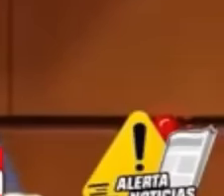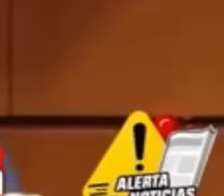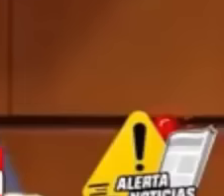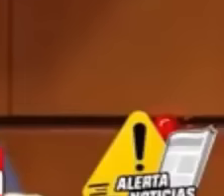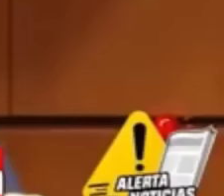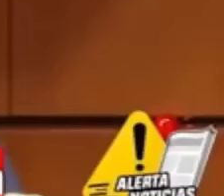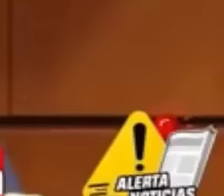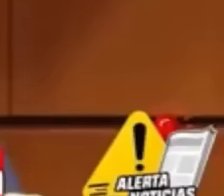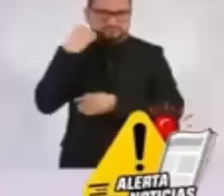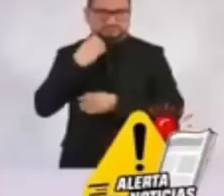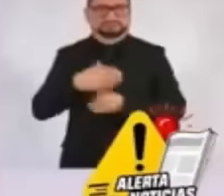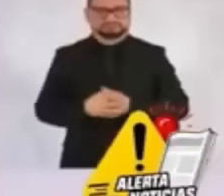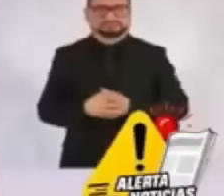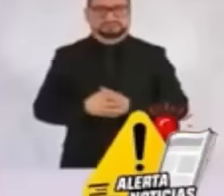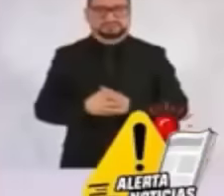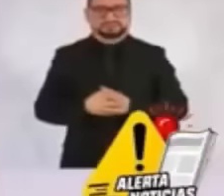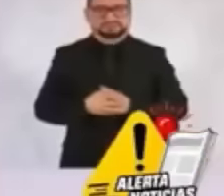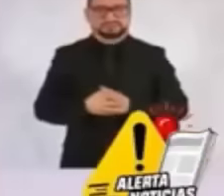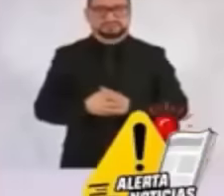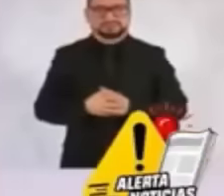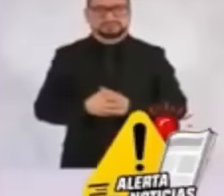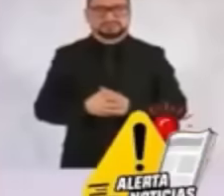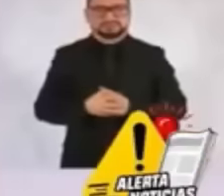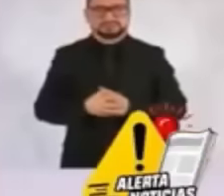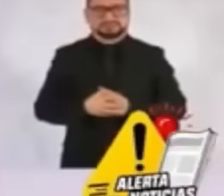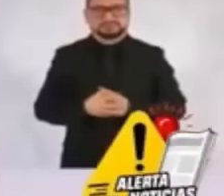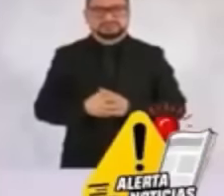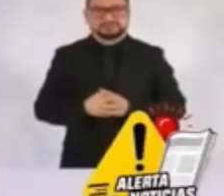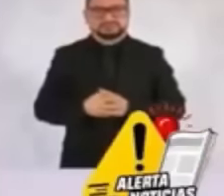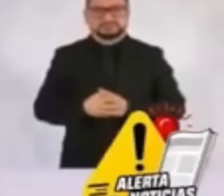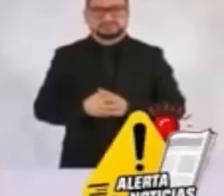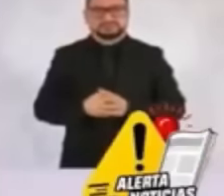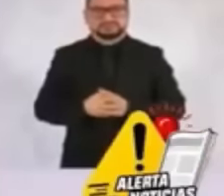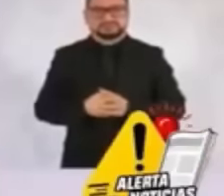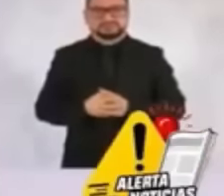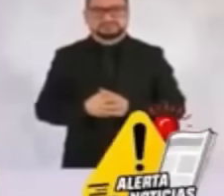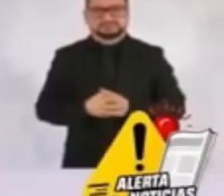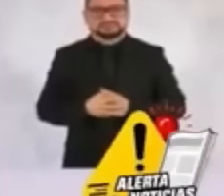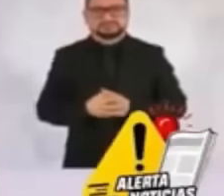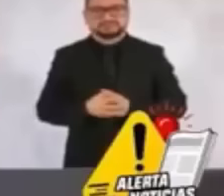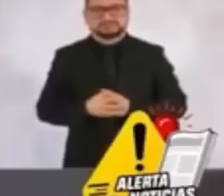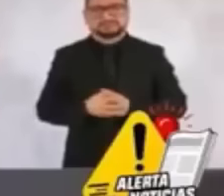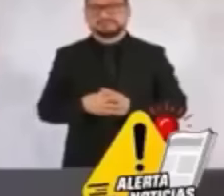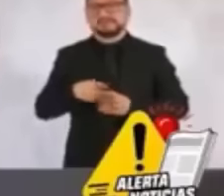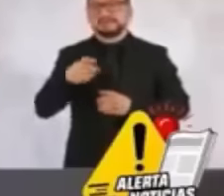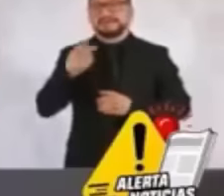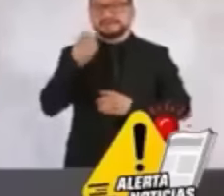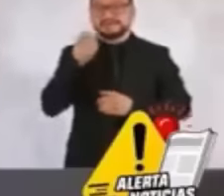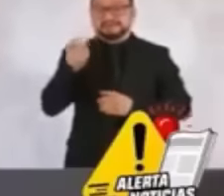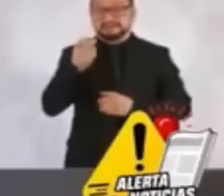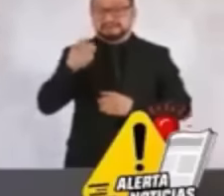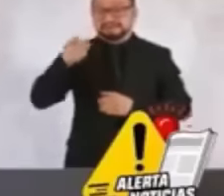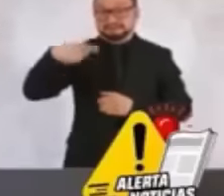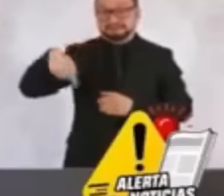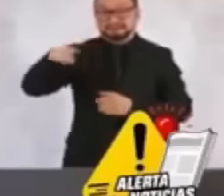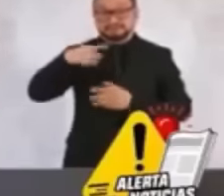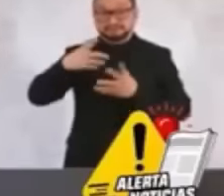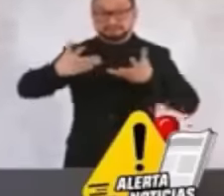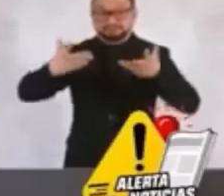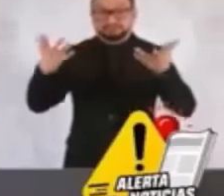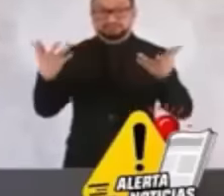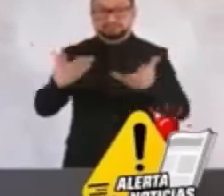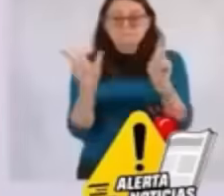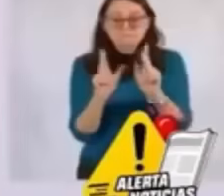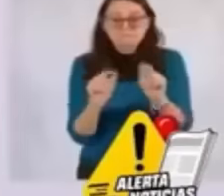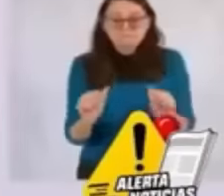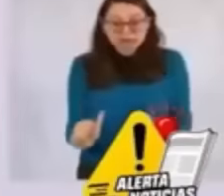de Sheinbaum para que asuman su responsabilidad y regresen la seguridad a los mexicanos. Así como lo oyen,